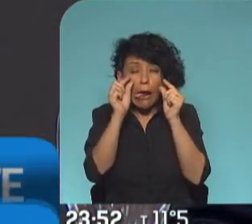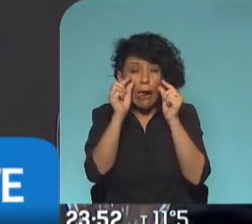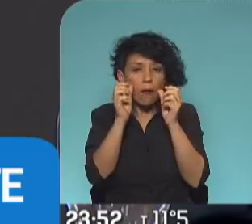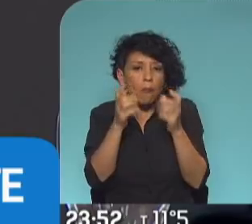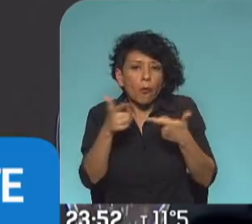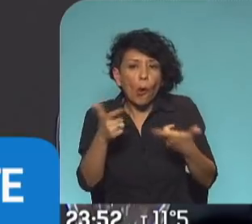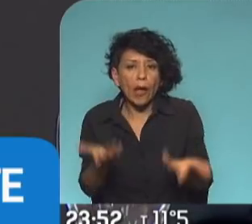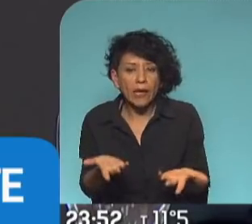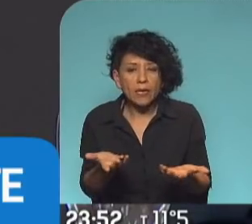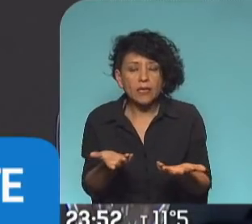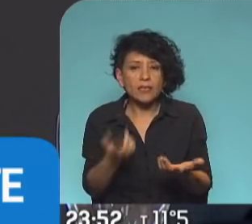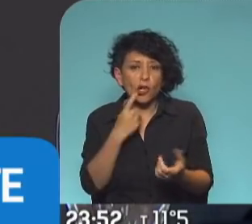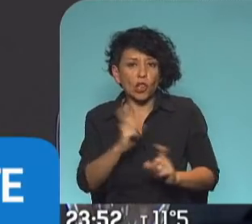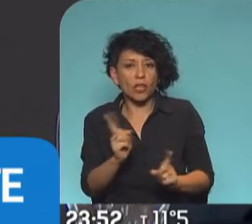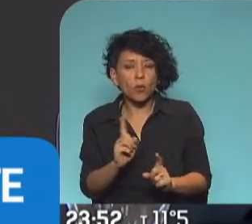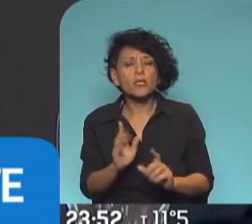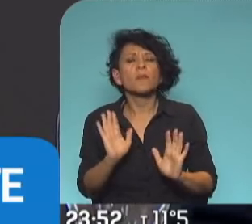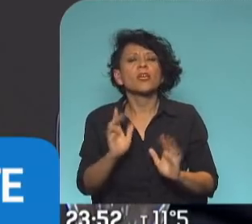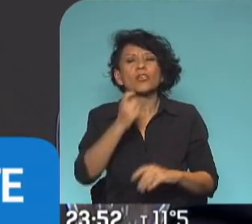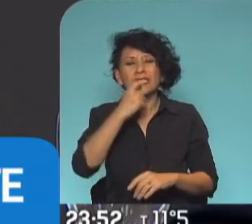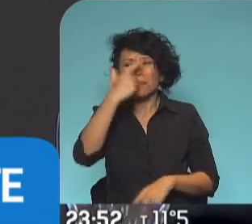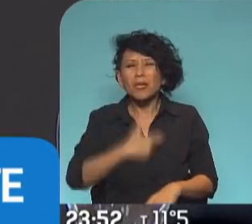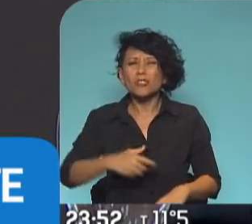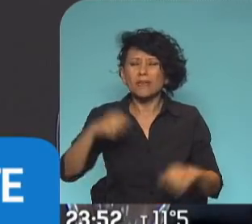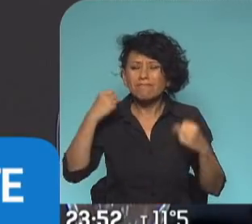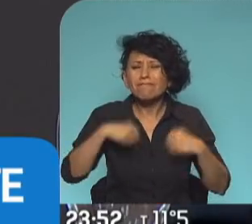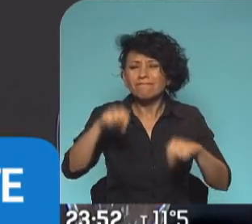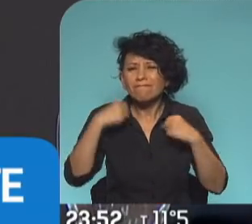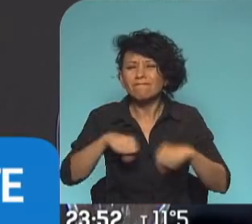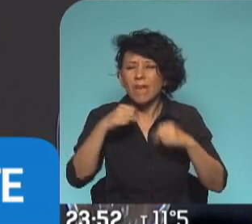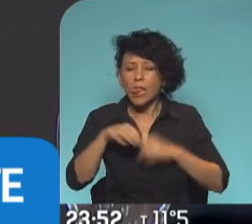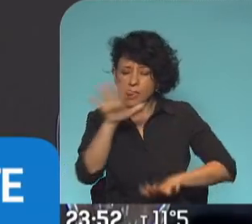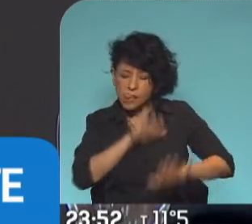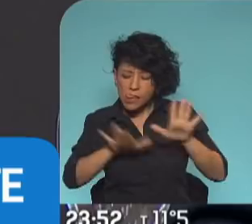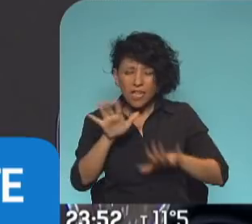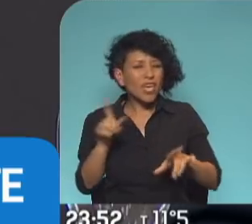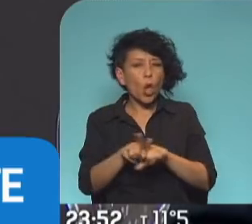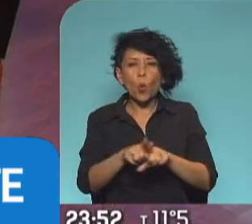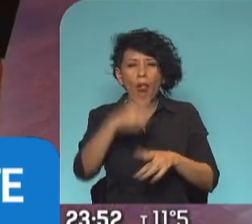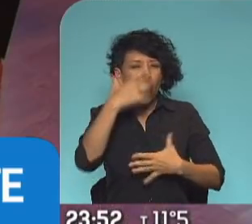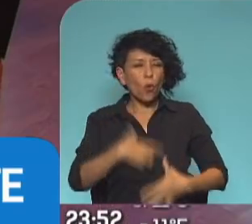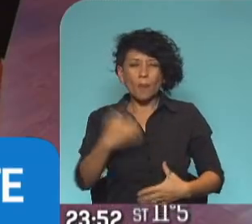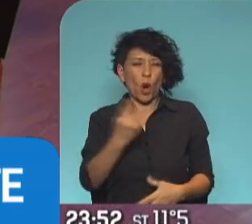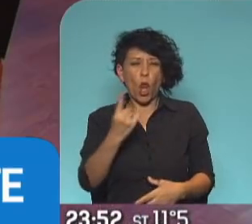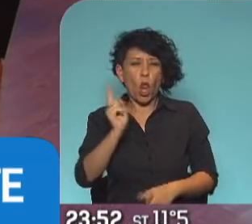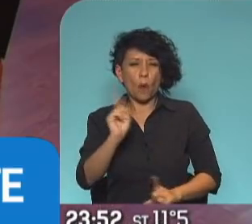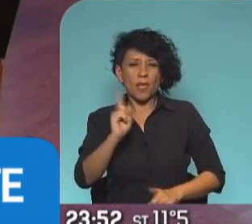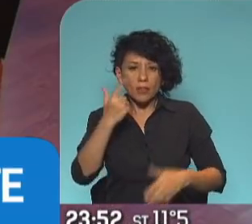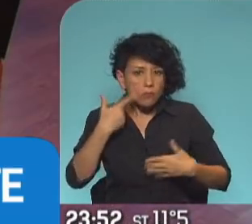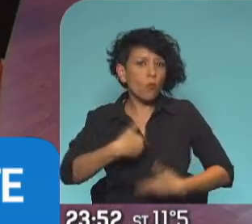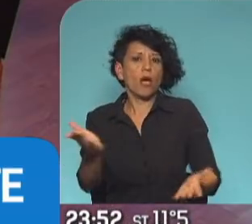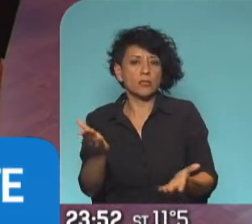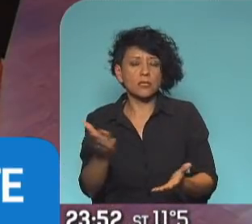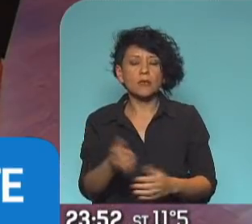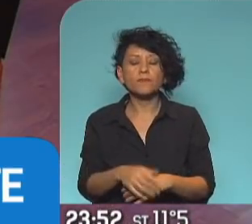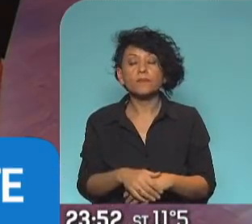claramente, por más que vos te entrenes muchísimo, siempre el cuerpo te Sí, delata. yo ahí creo que un poco esta discusión que